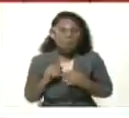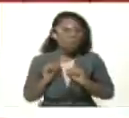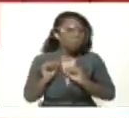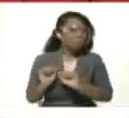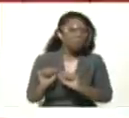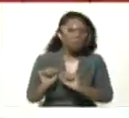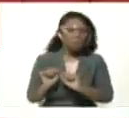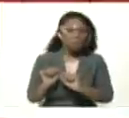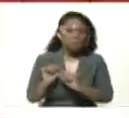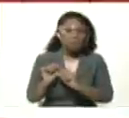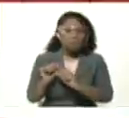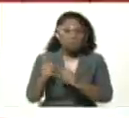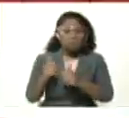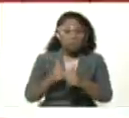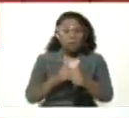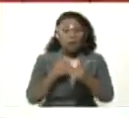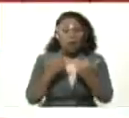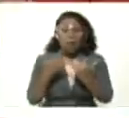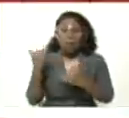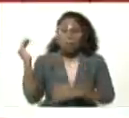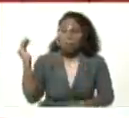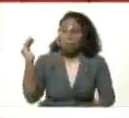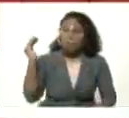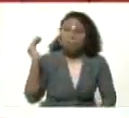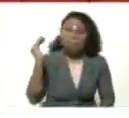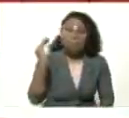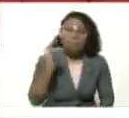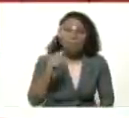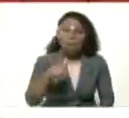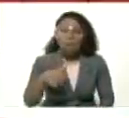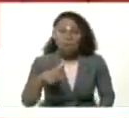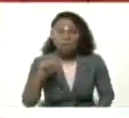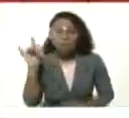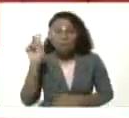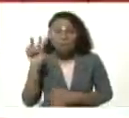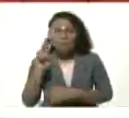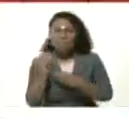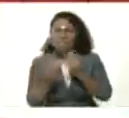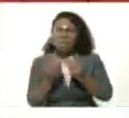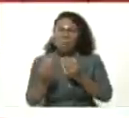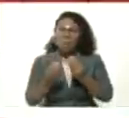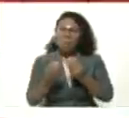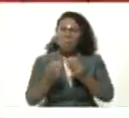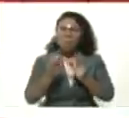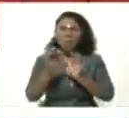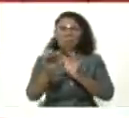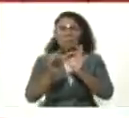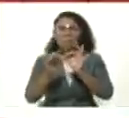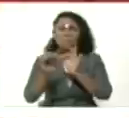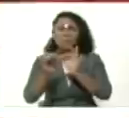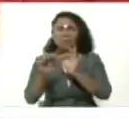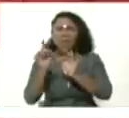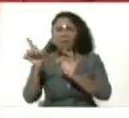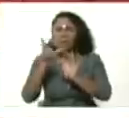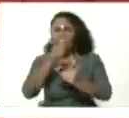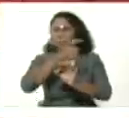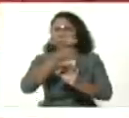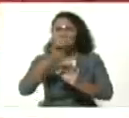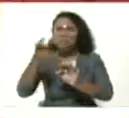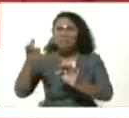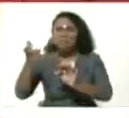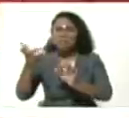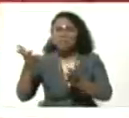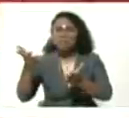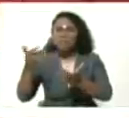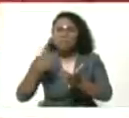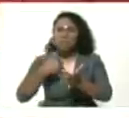huyendo de su sombra, ahora están regresando a Venezuela. ¿Y cómo explican? ¿Cómo le explican a su gente?